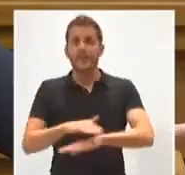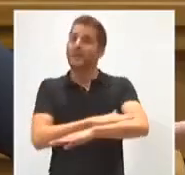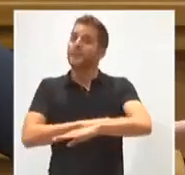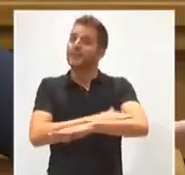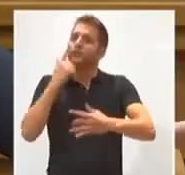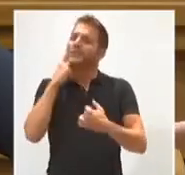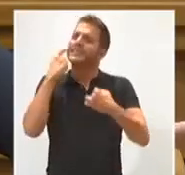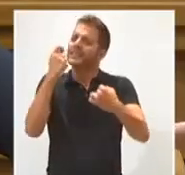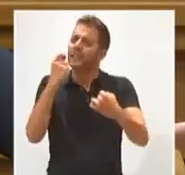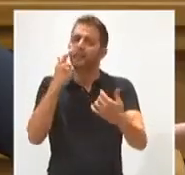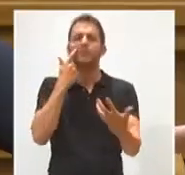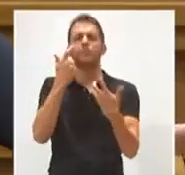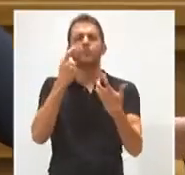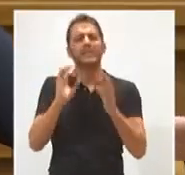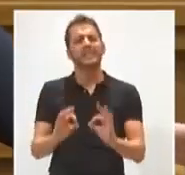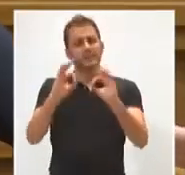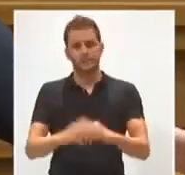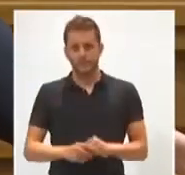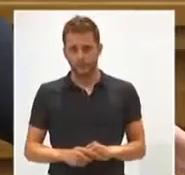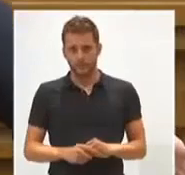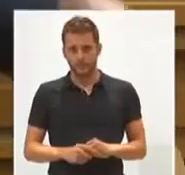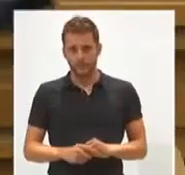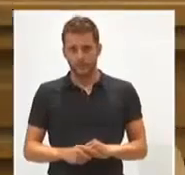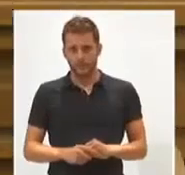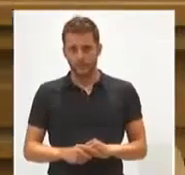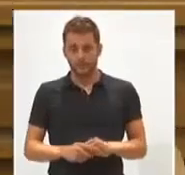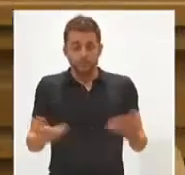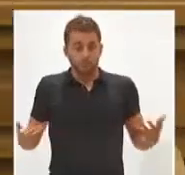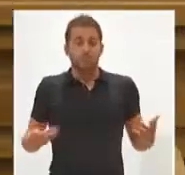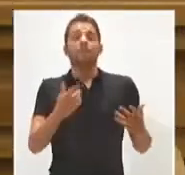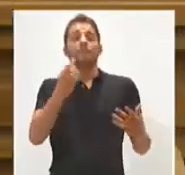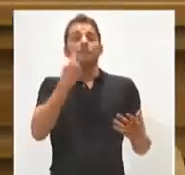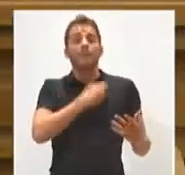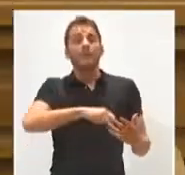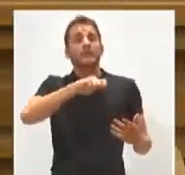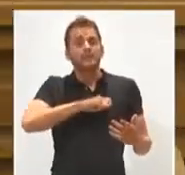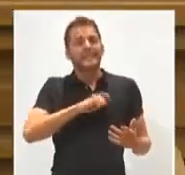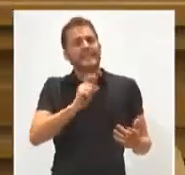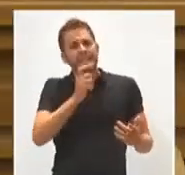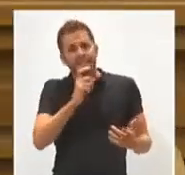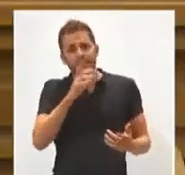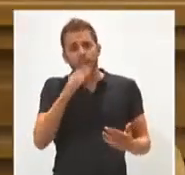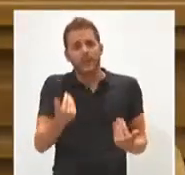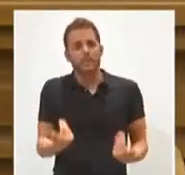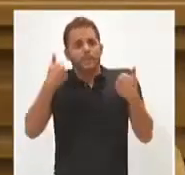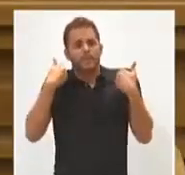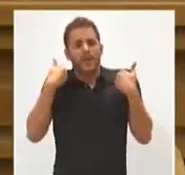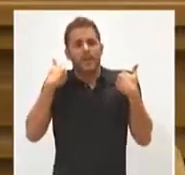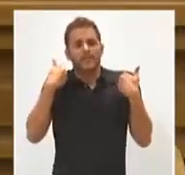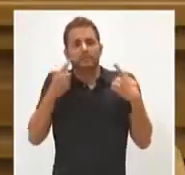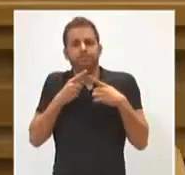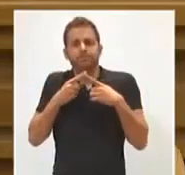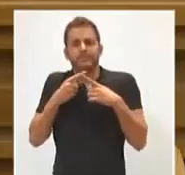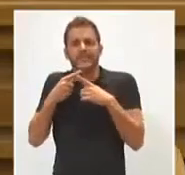una manera muy singular probablemente tenemos un país complejo en el que las competencias están repartidas que es más difícil